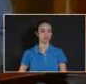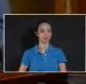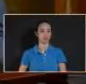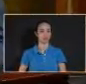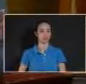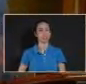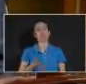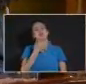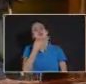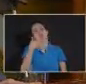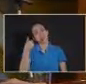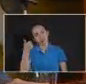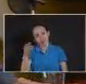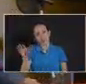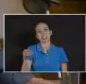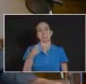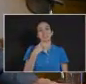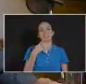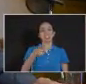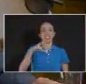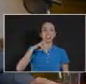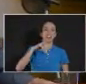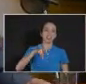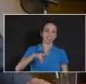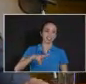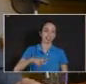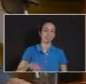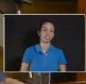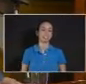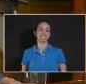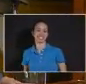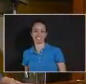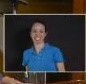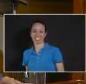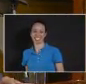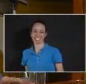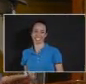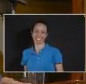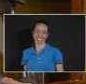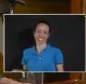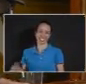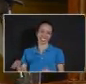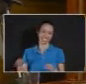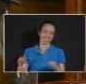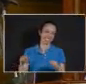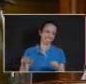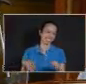Mejor que le diga claramente, subiría al volcán de agua por ti.